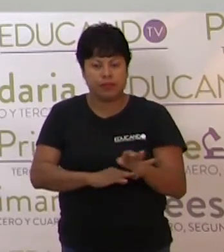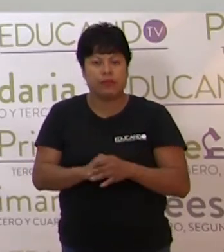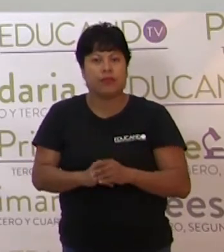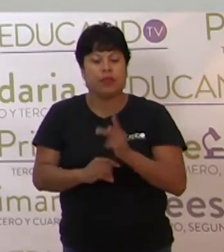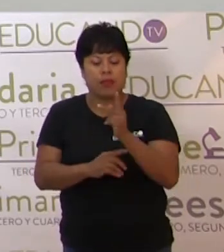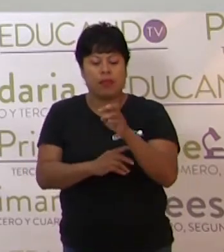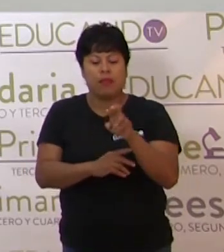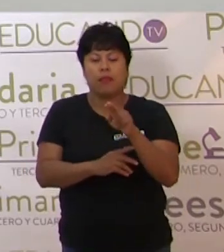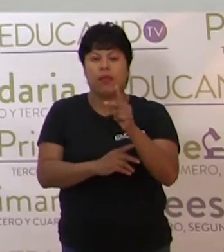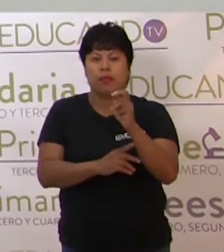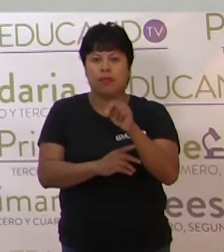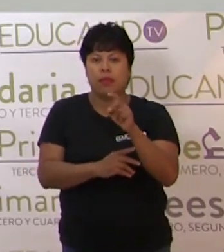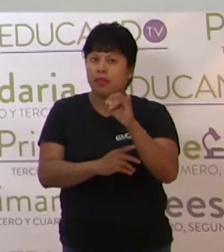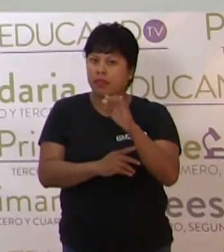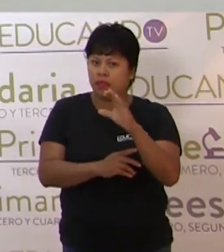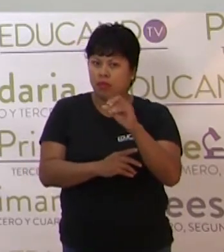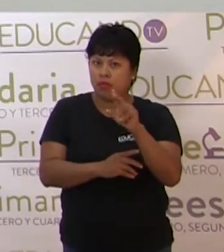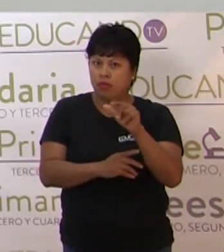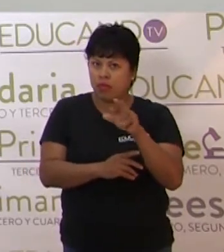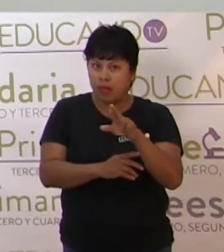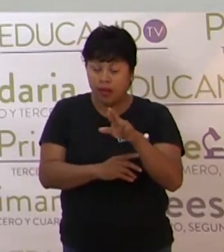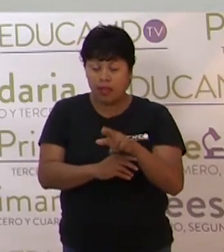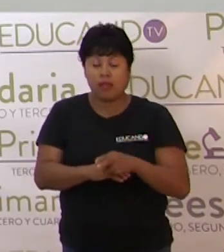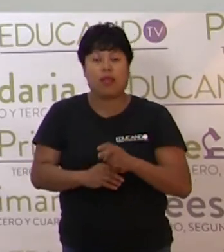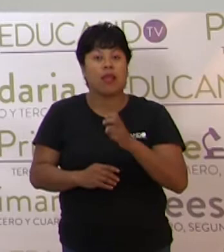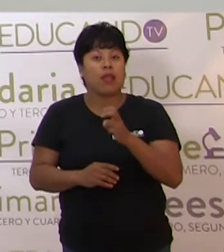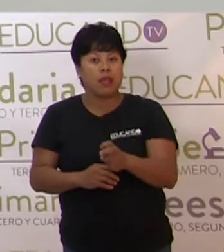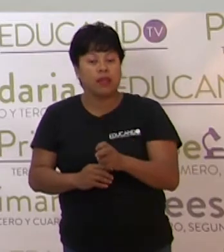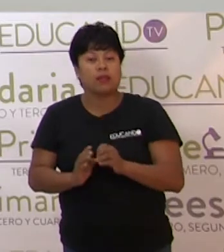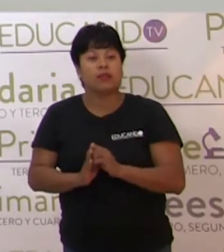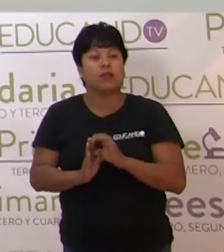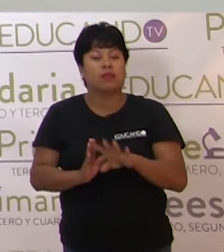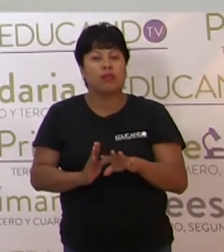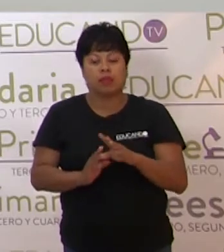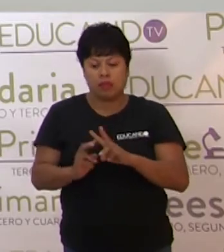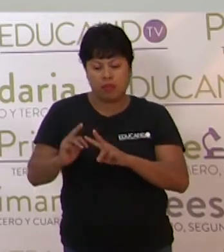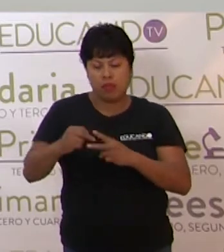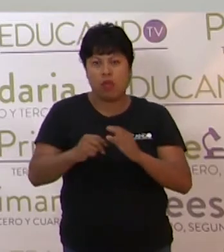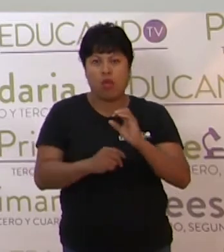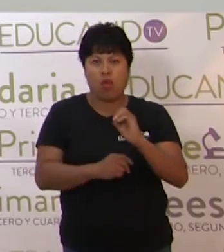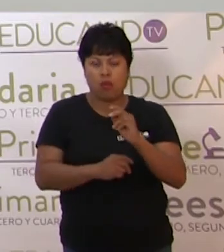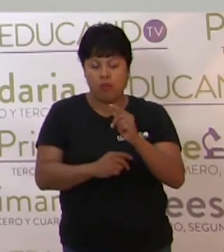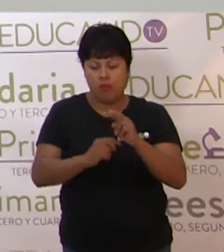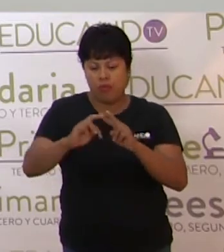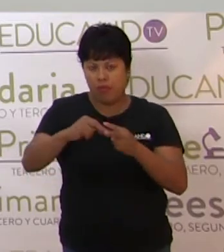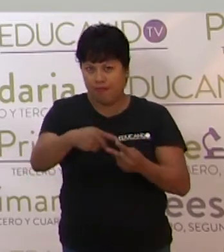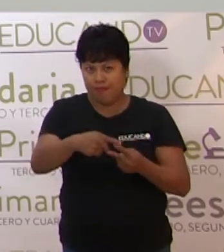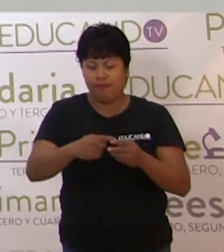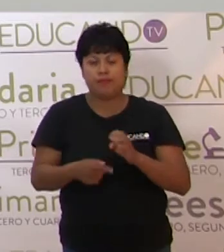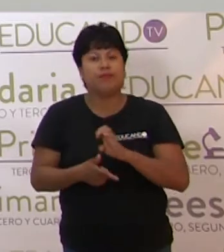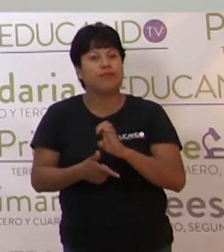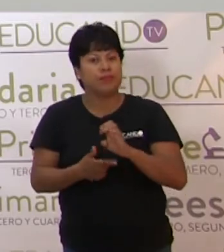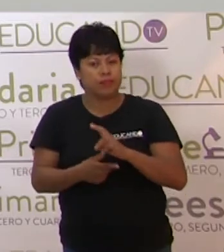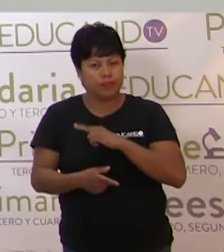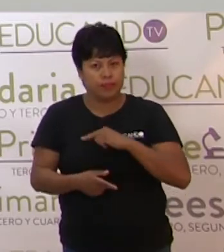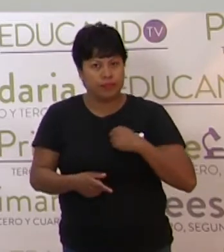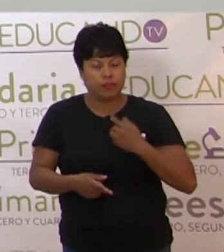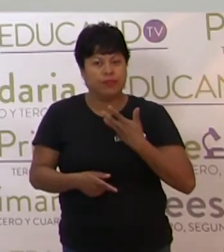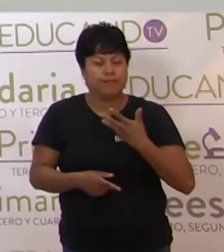perpendicular con respecto a su lado opuesto tenemos entonces